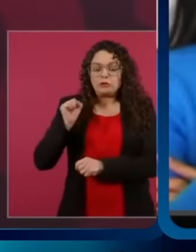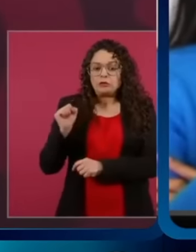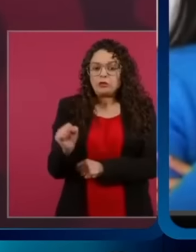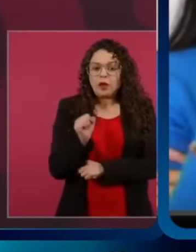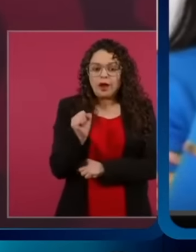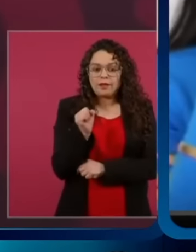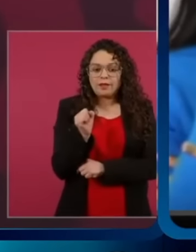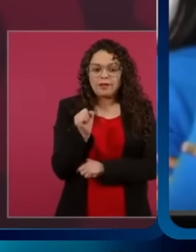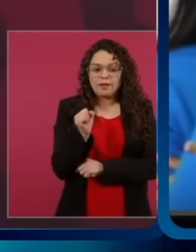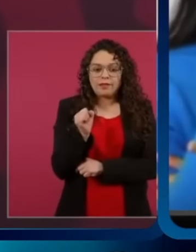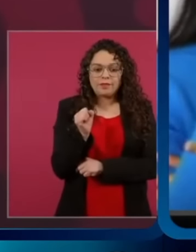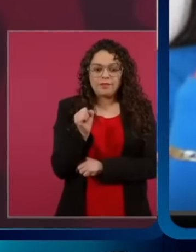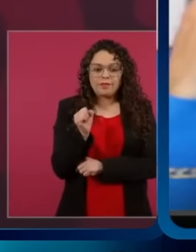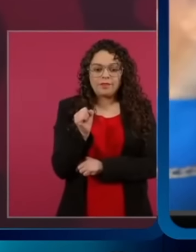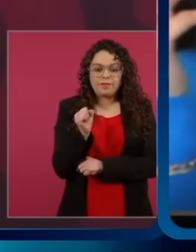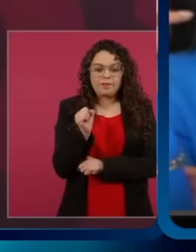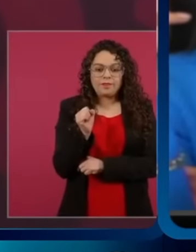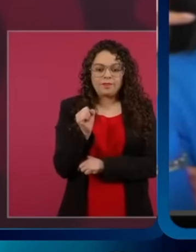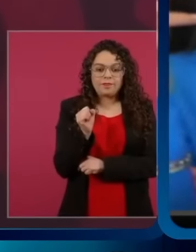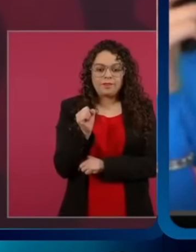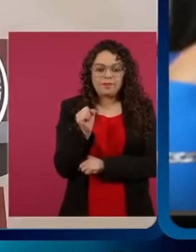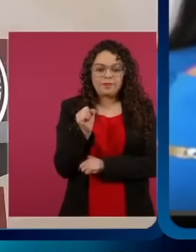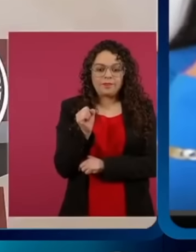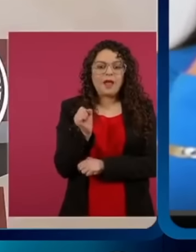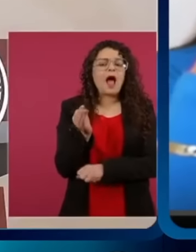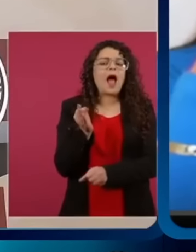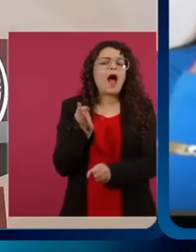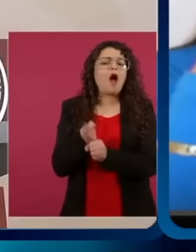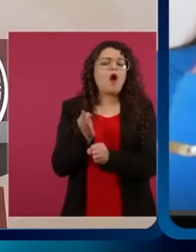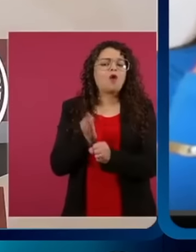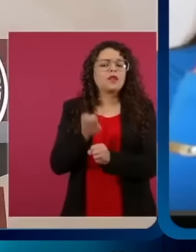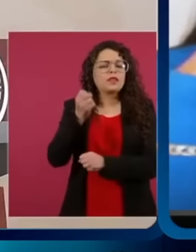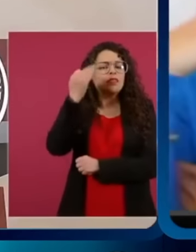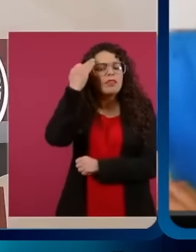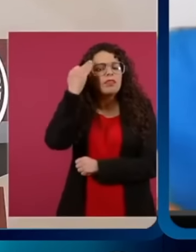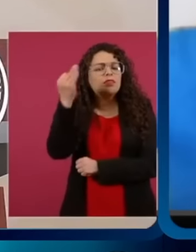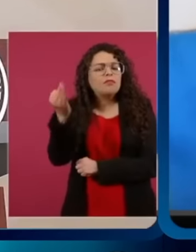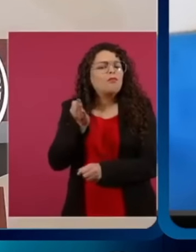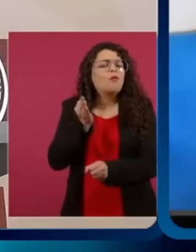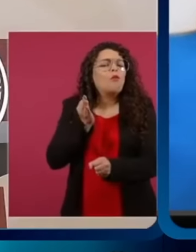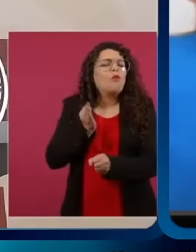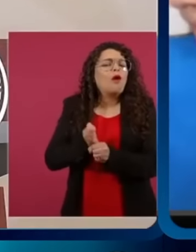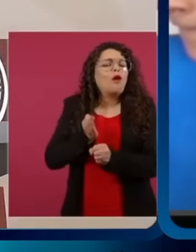en estos momentos, ¿no? ¿Y qué nos hizo?